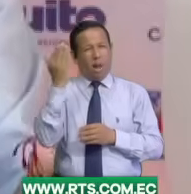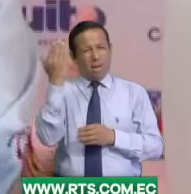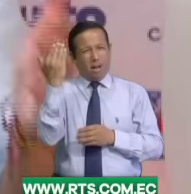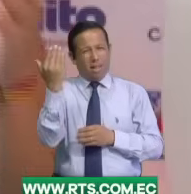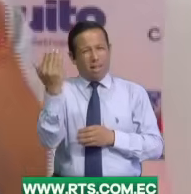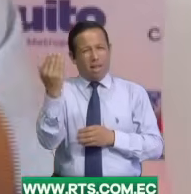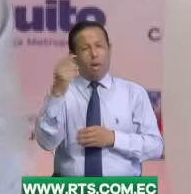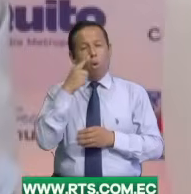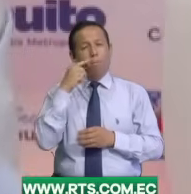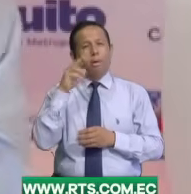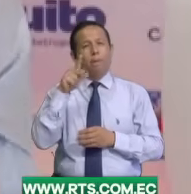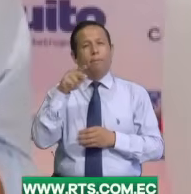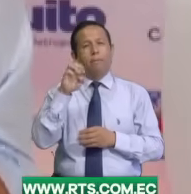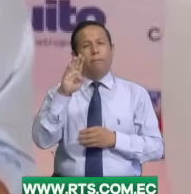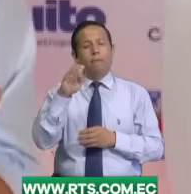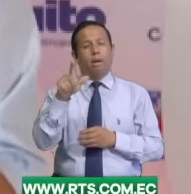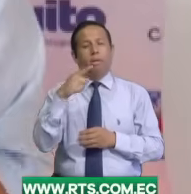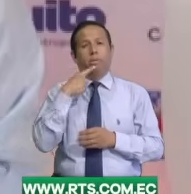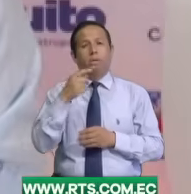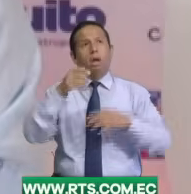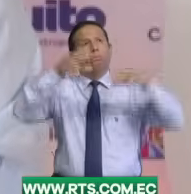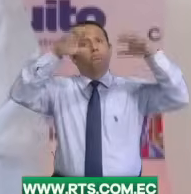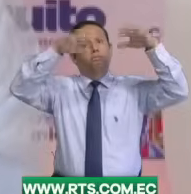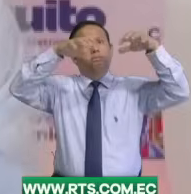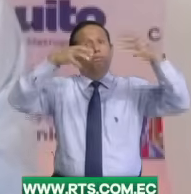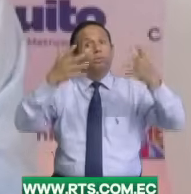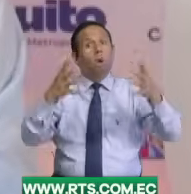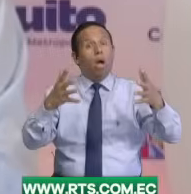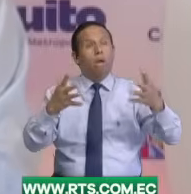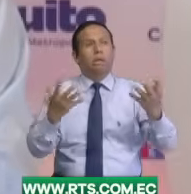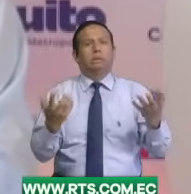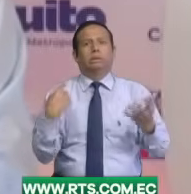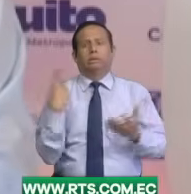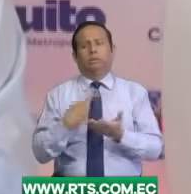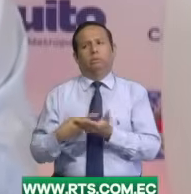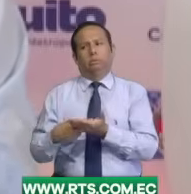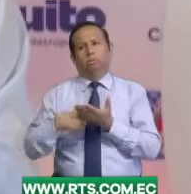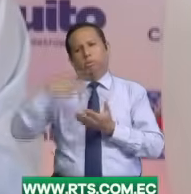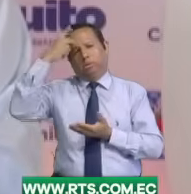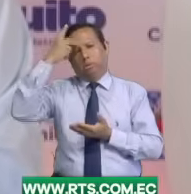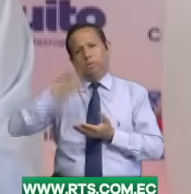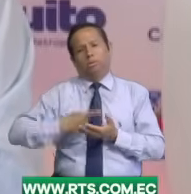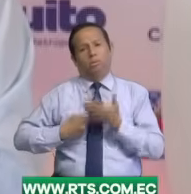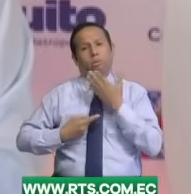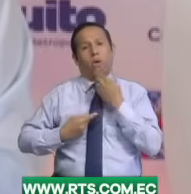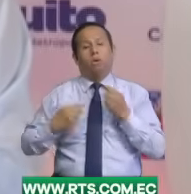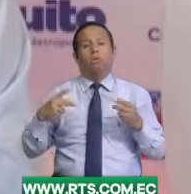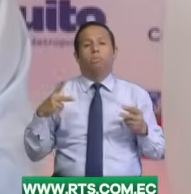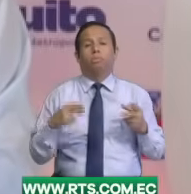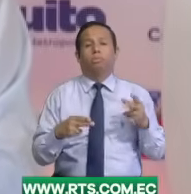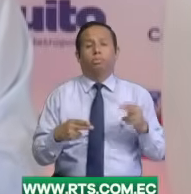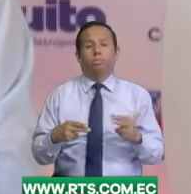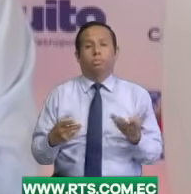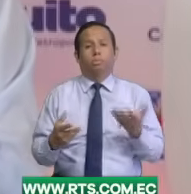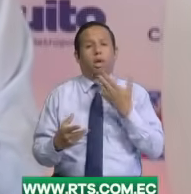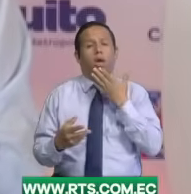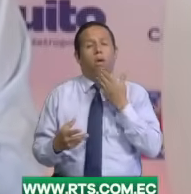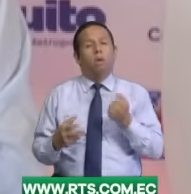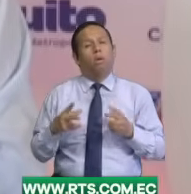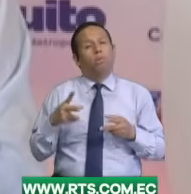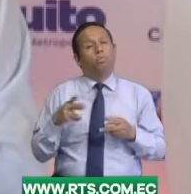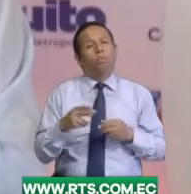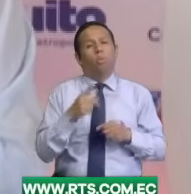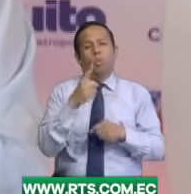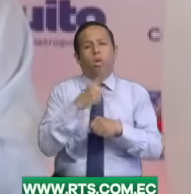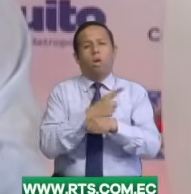no llueve, nosotros vamos a tener también que tomar alguna decisión. Si tenemos que hacer cortes, es preferible que a la ciudadanía le quitemos una